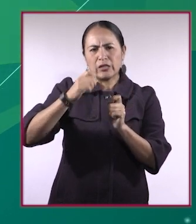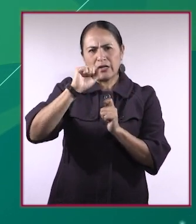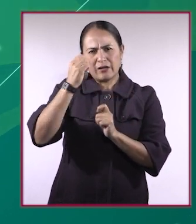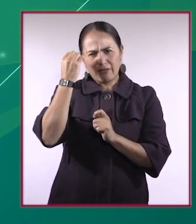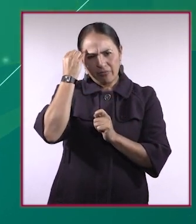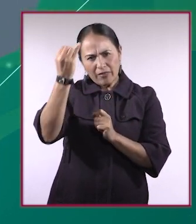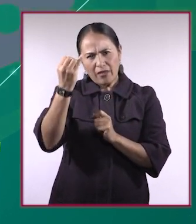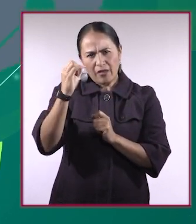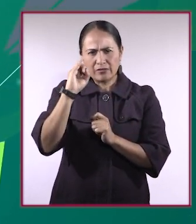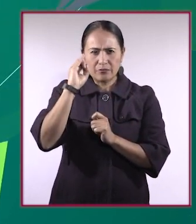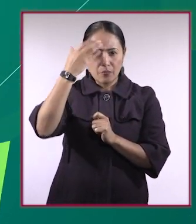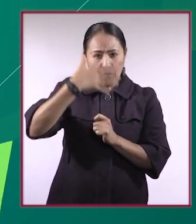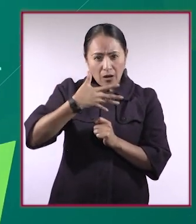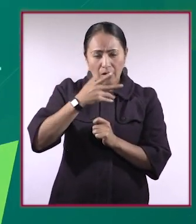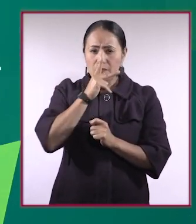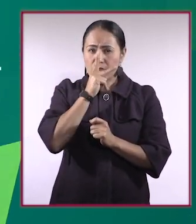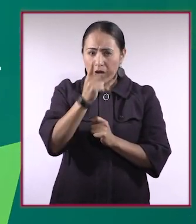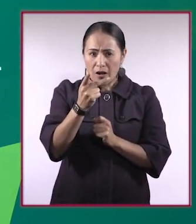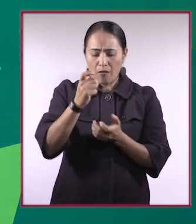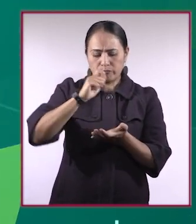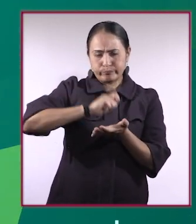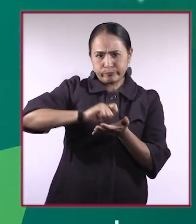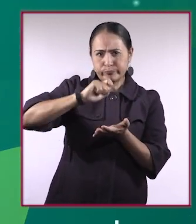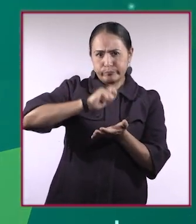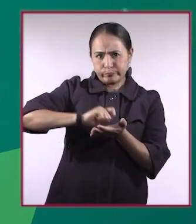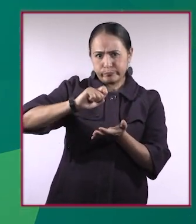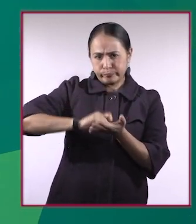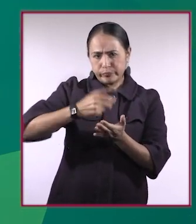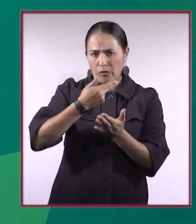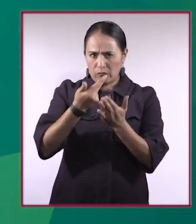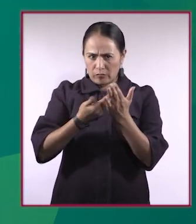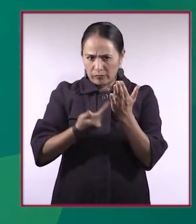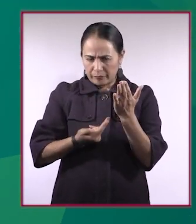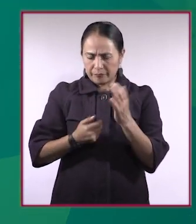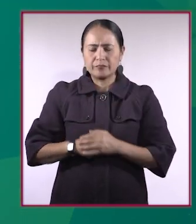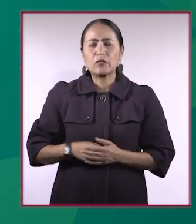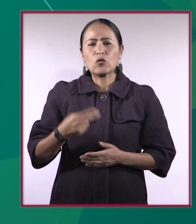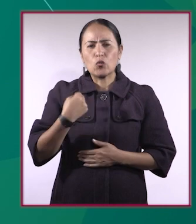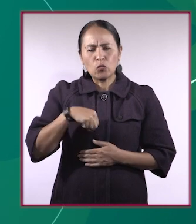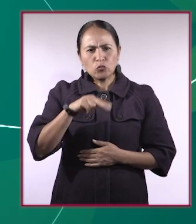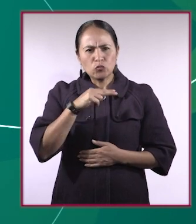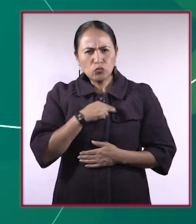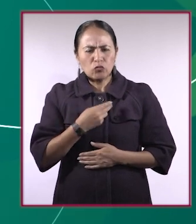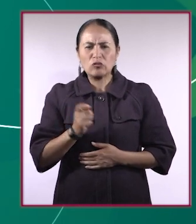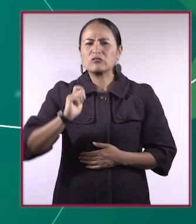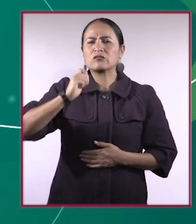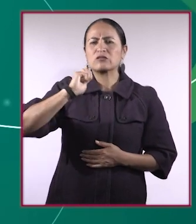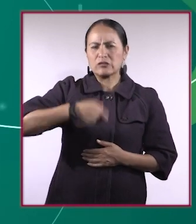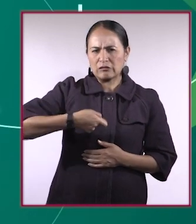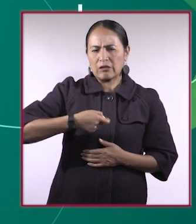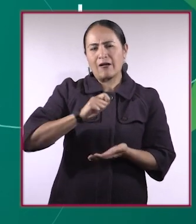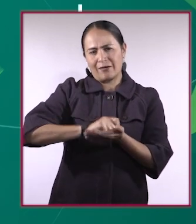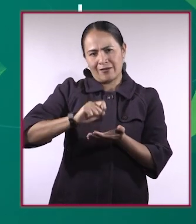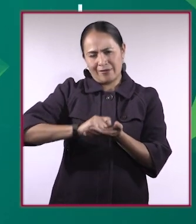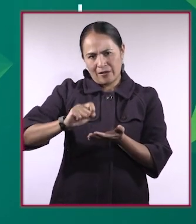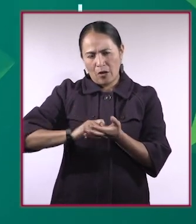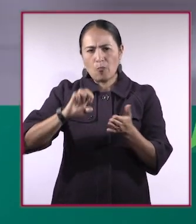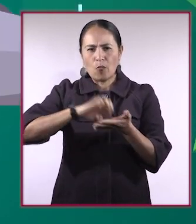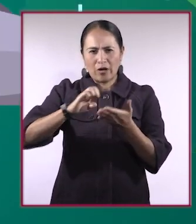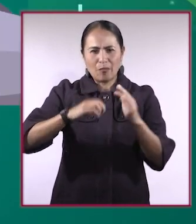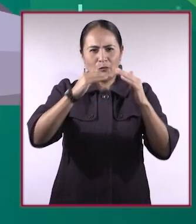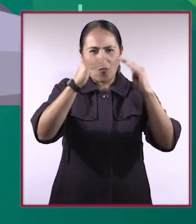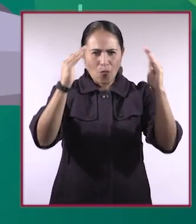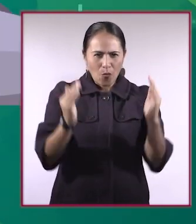ideas, imágenes y palabras. Hemos requerido de diversos soportes para dejar constancia de lo que somos.